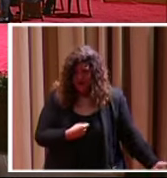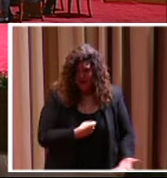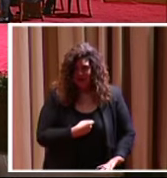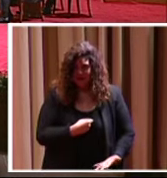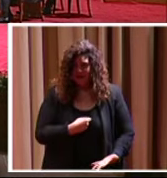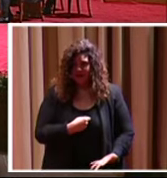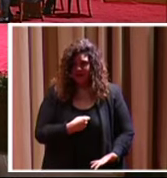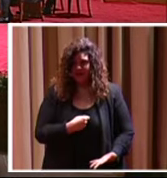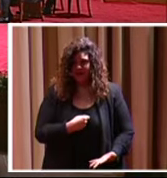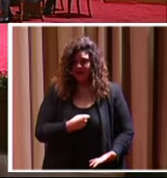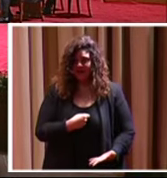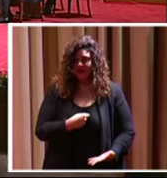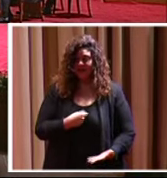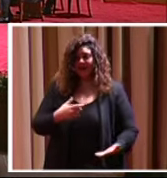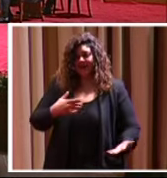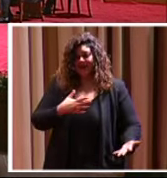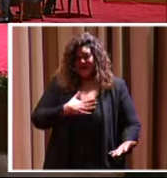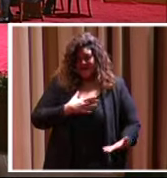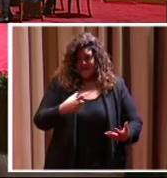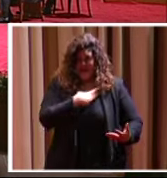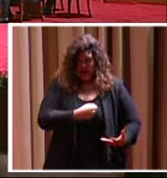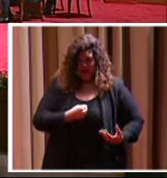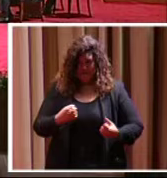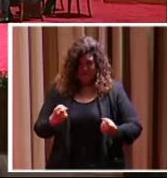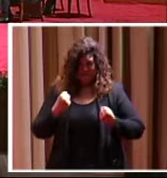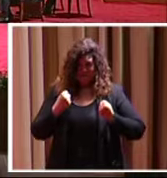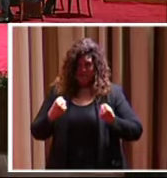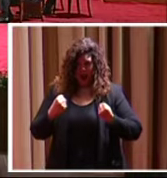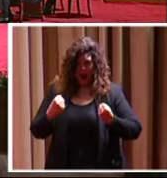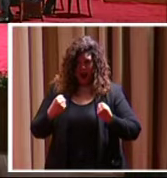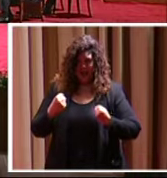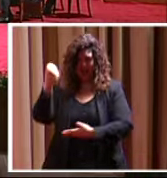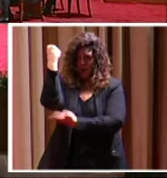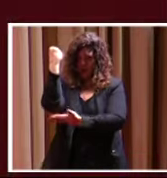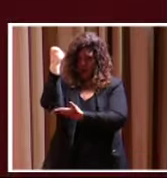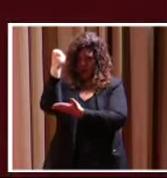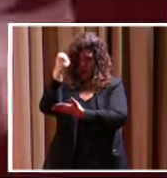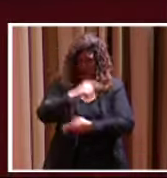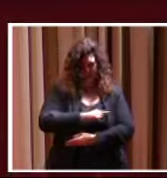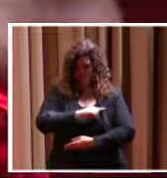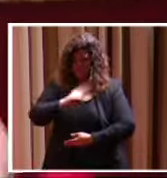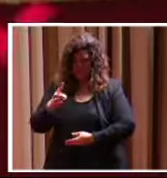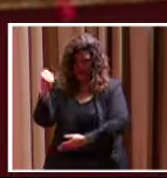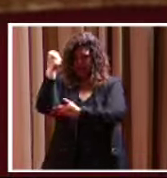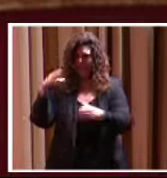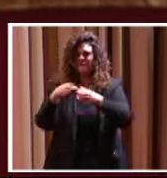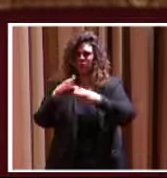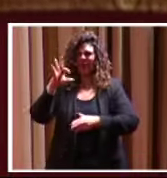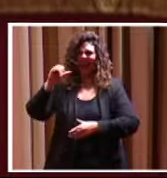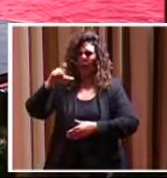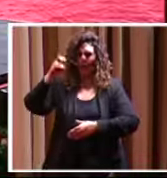corazón más fuerte que la columna del templo de